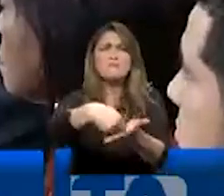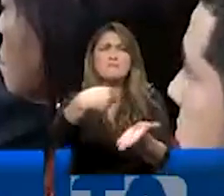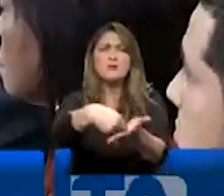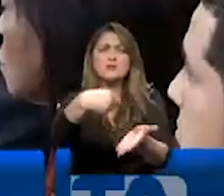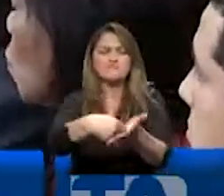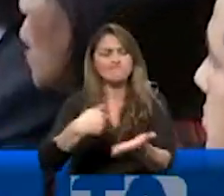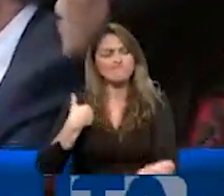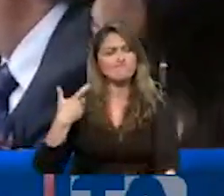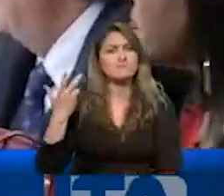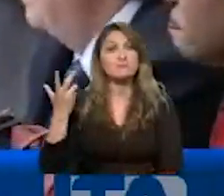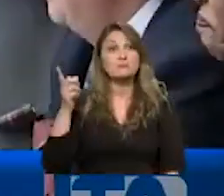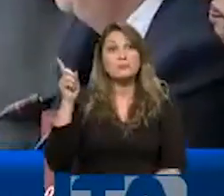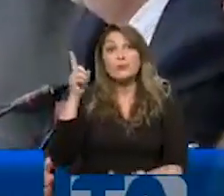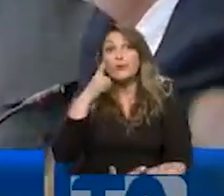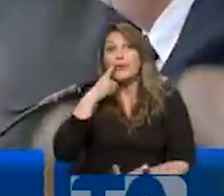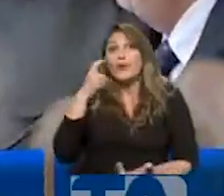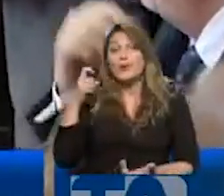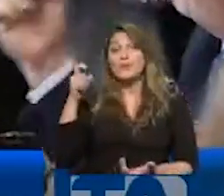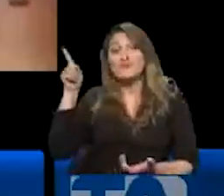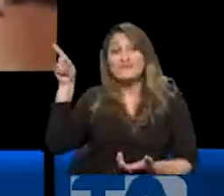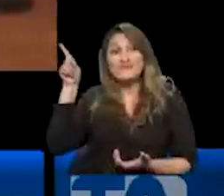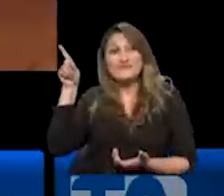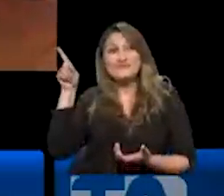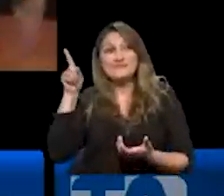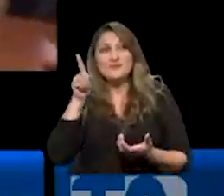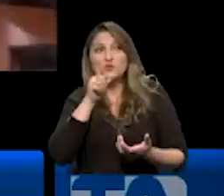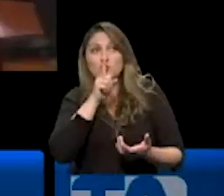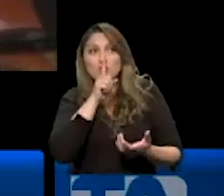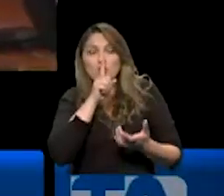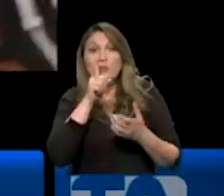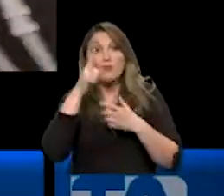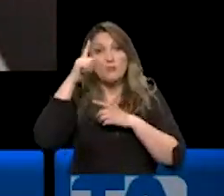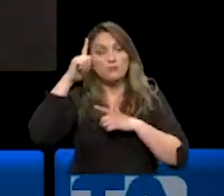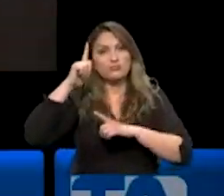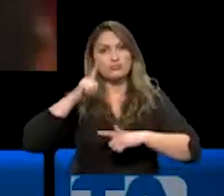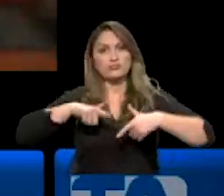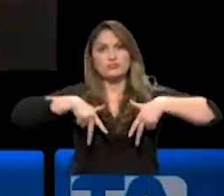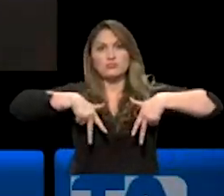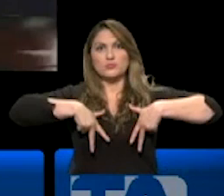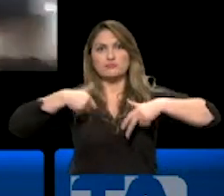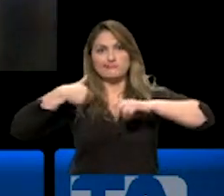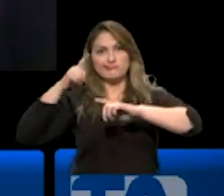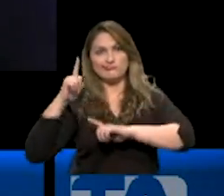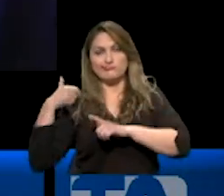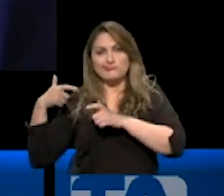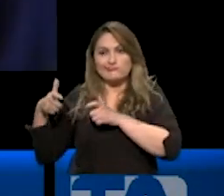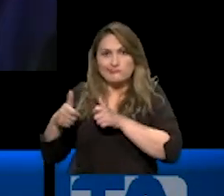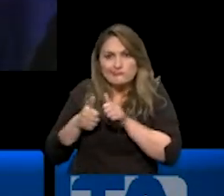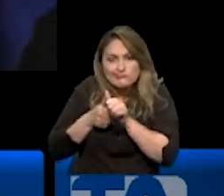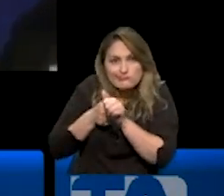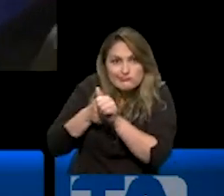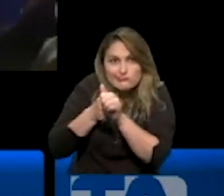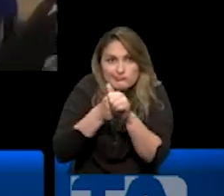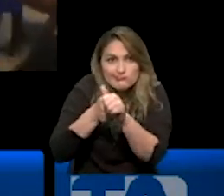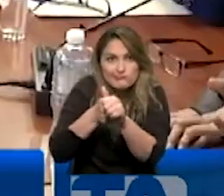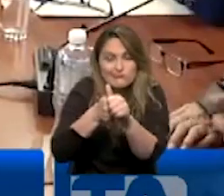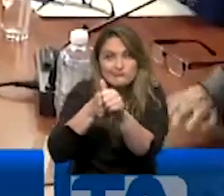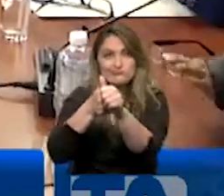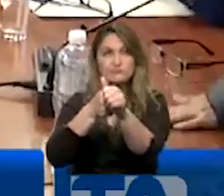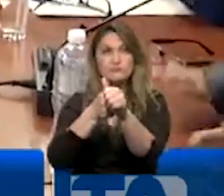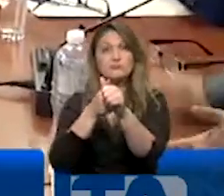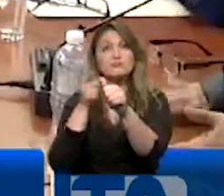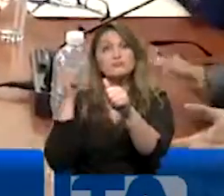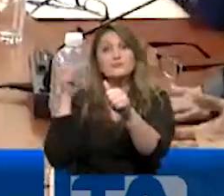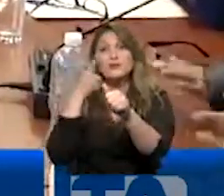que esperar en la presidencia de la comisión y luego salir resguardado por la escolta legislativa. El ministro fue convocado para dar a conocer